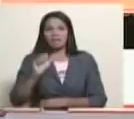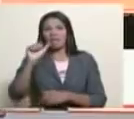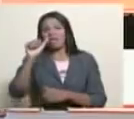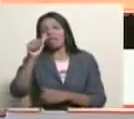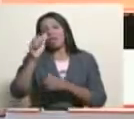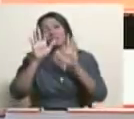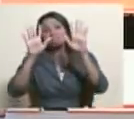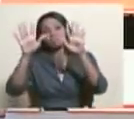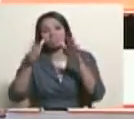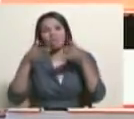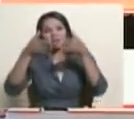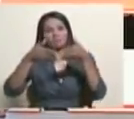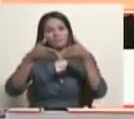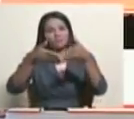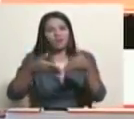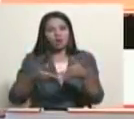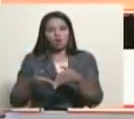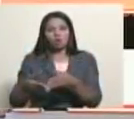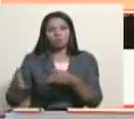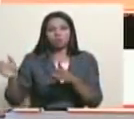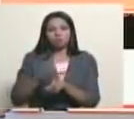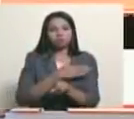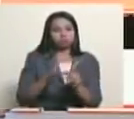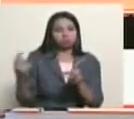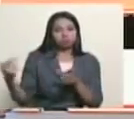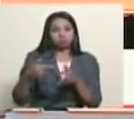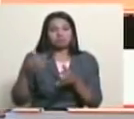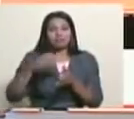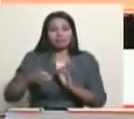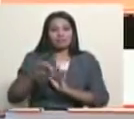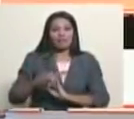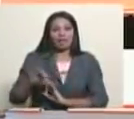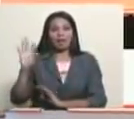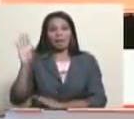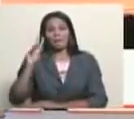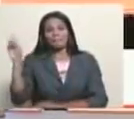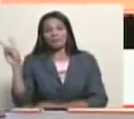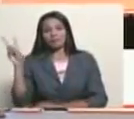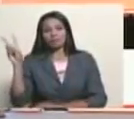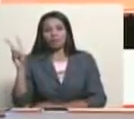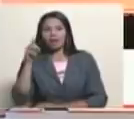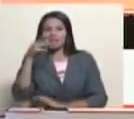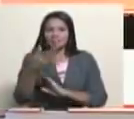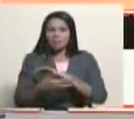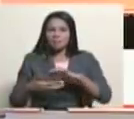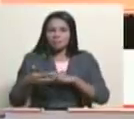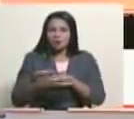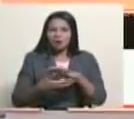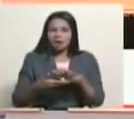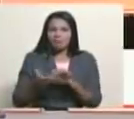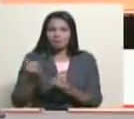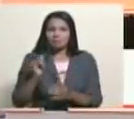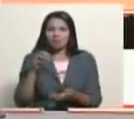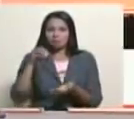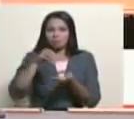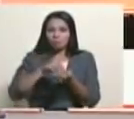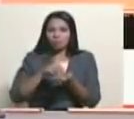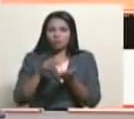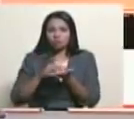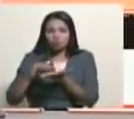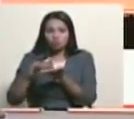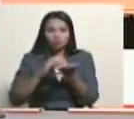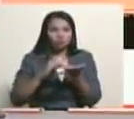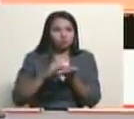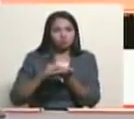10 barcos, nos sabotearon para que no llegaran a costas venezolanas. De todas maneras, ese problema está ya en vías de solución.